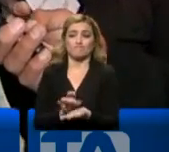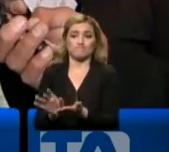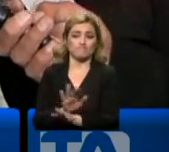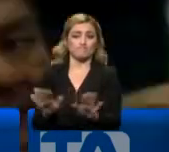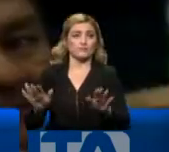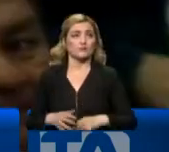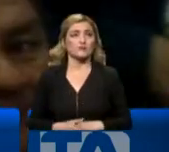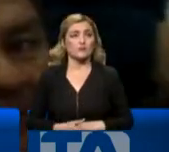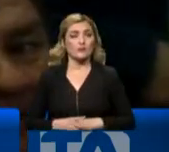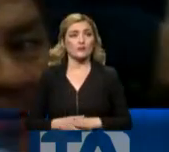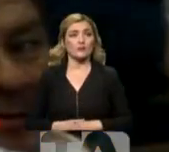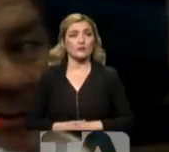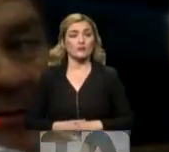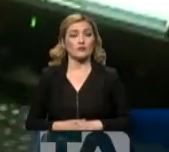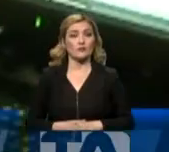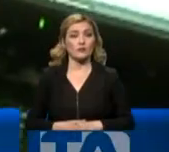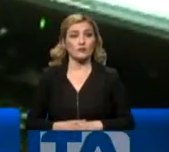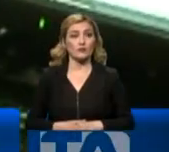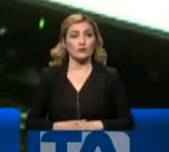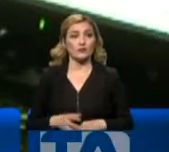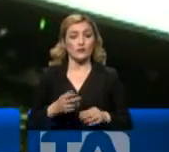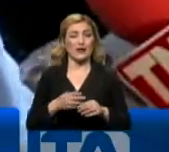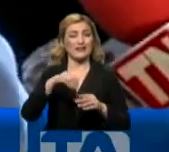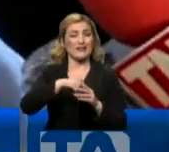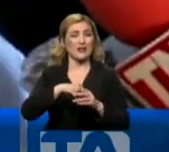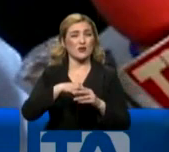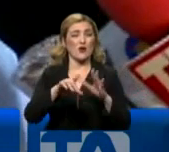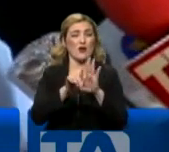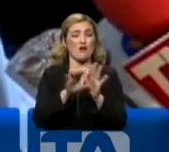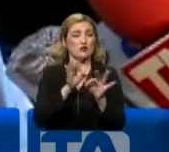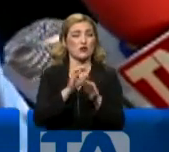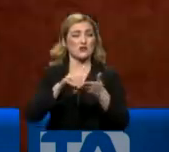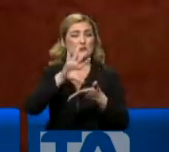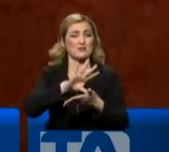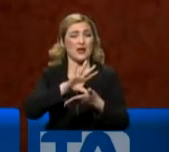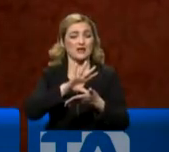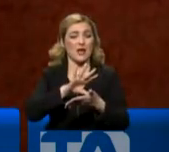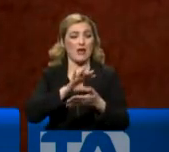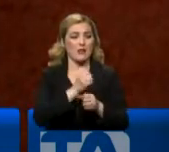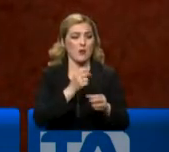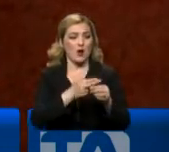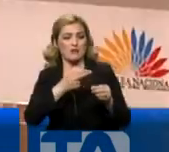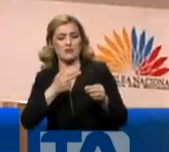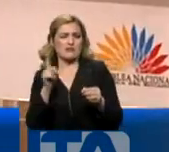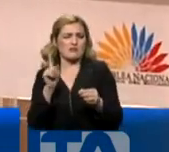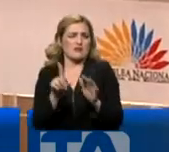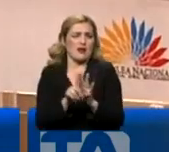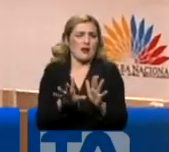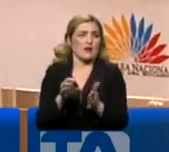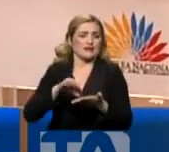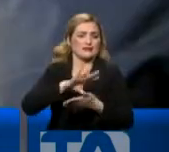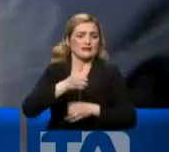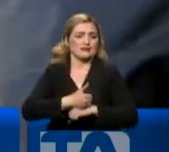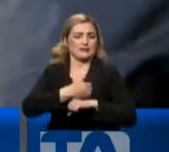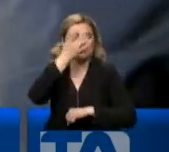ya a la CID. La figura del abandono del cargo no está establecida en la Ley de la Función Legislativa y por eso insisten que sea el Pleno el